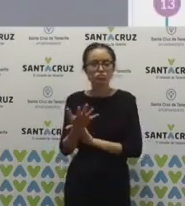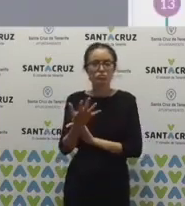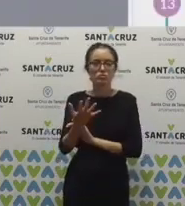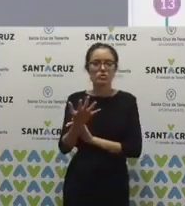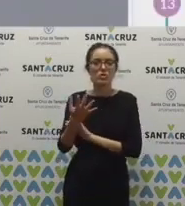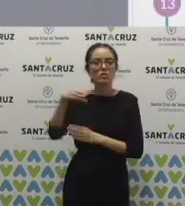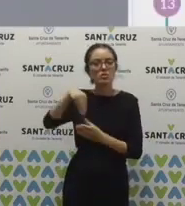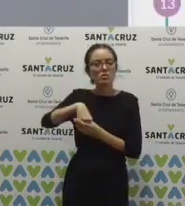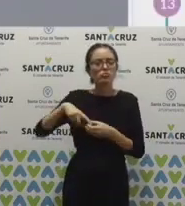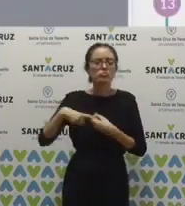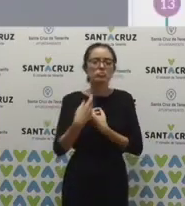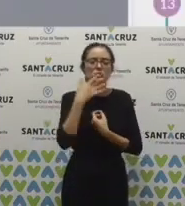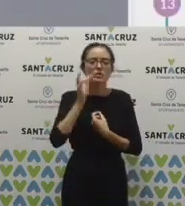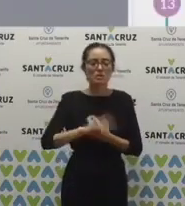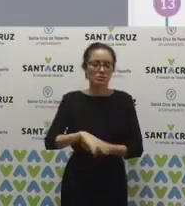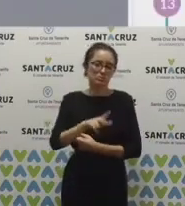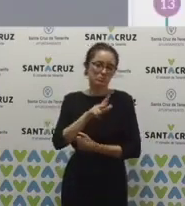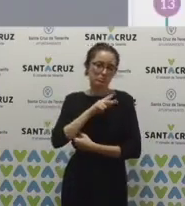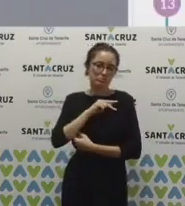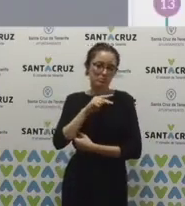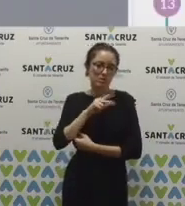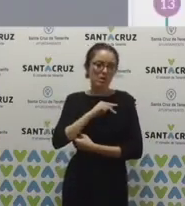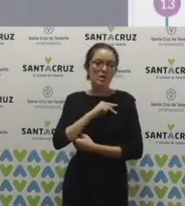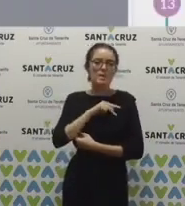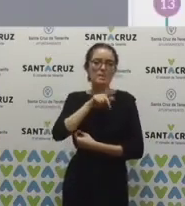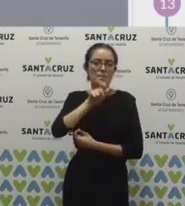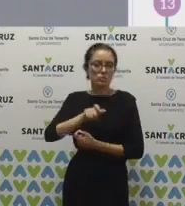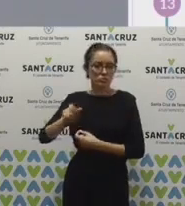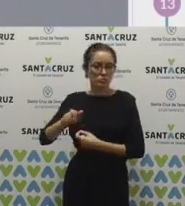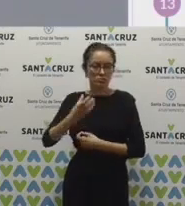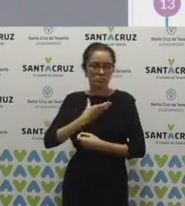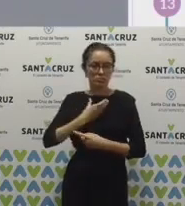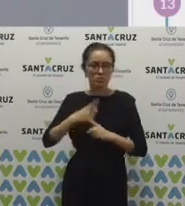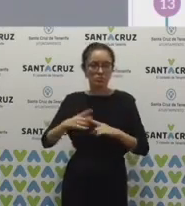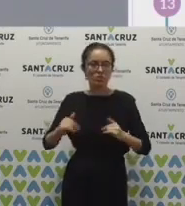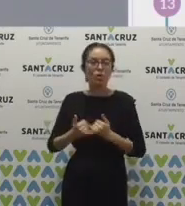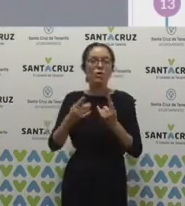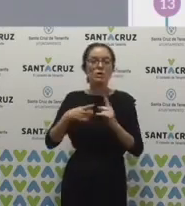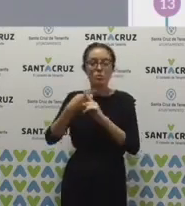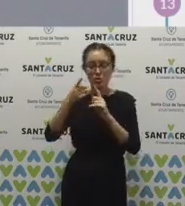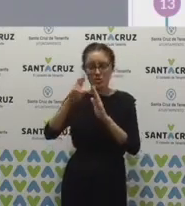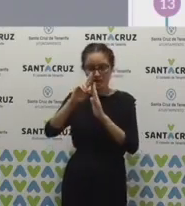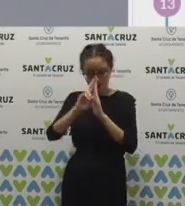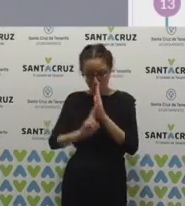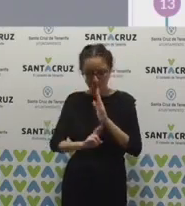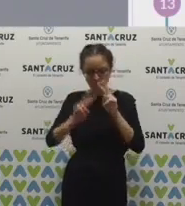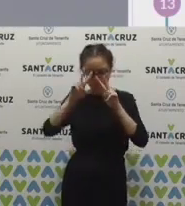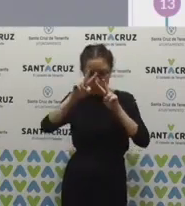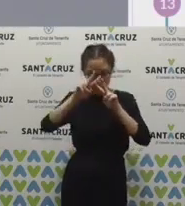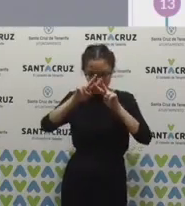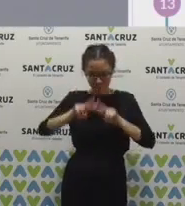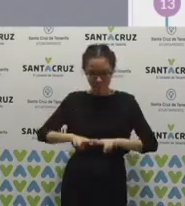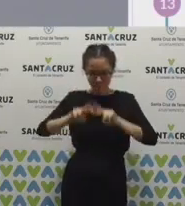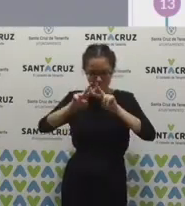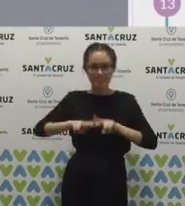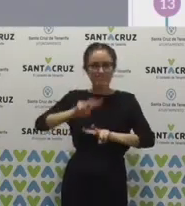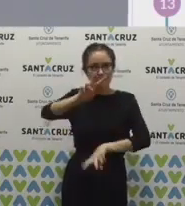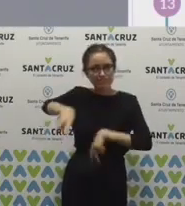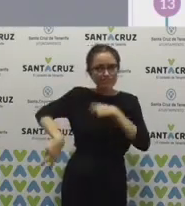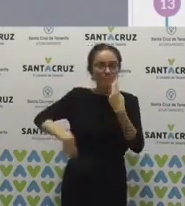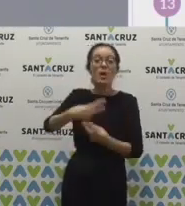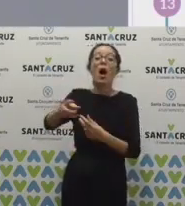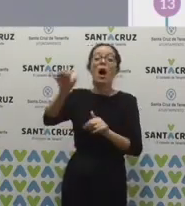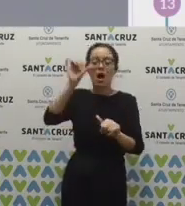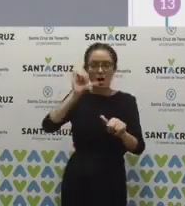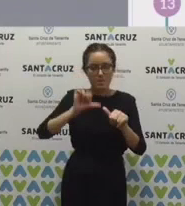de santa cruz donde revisemos ese reglamento aprobemos el nuevo reglamento y a partir de ahí convoquemos ese